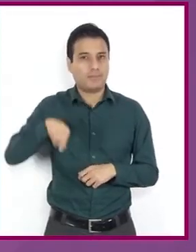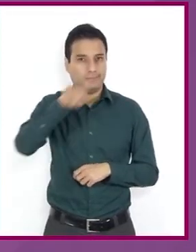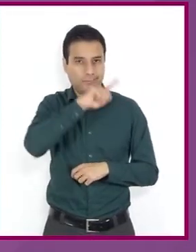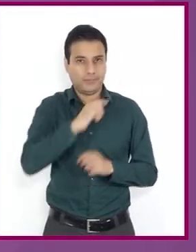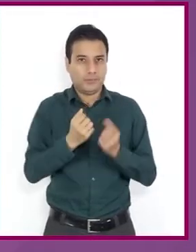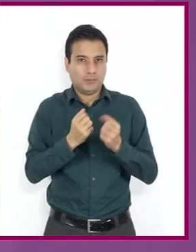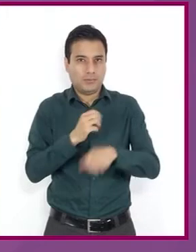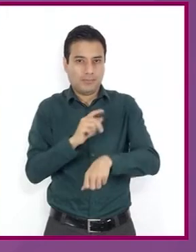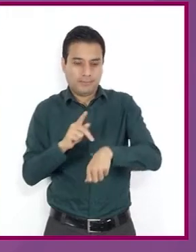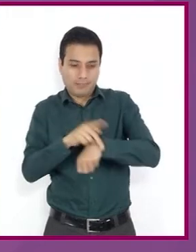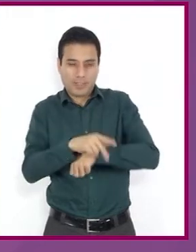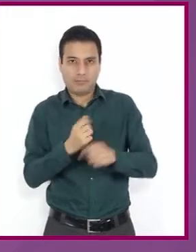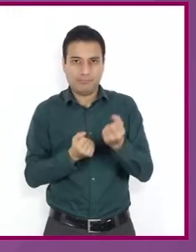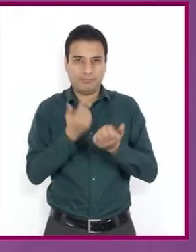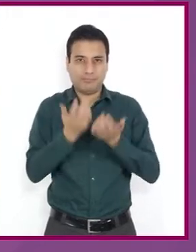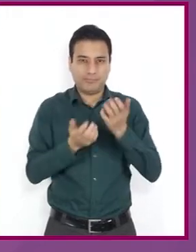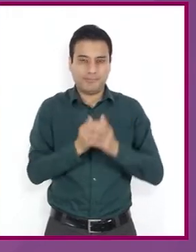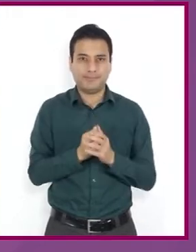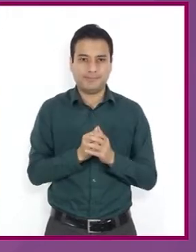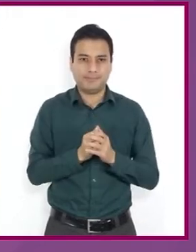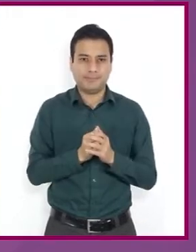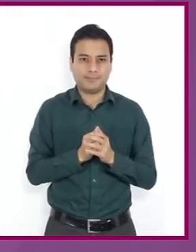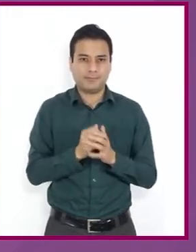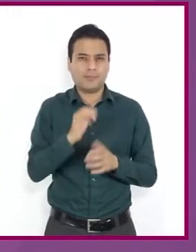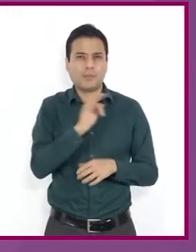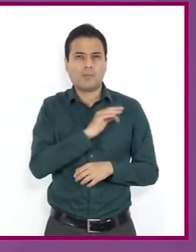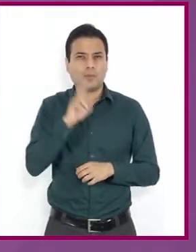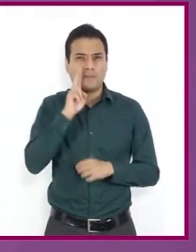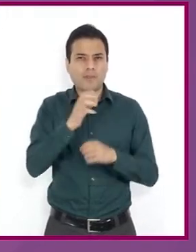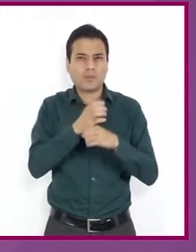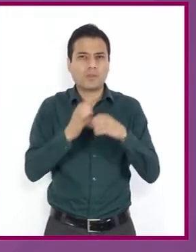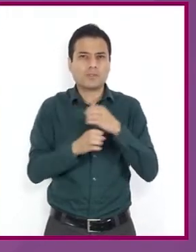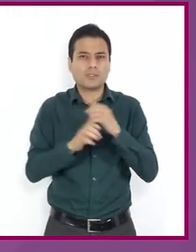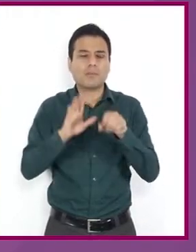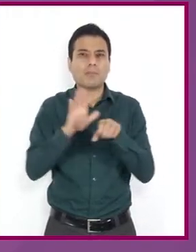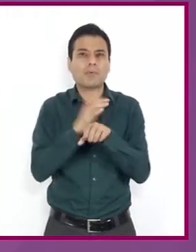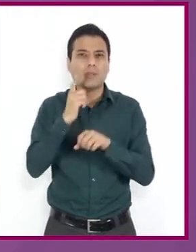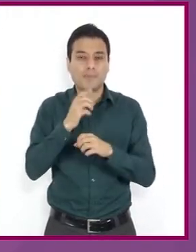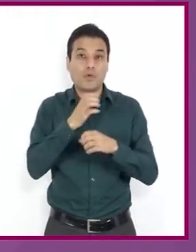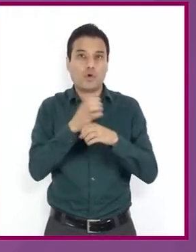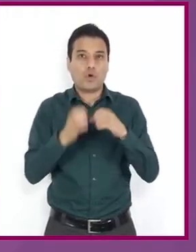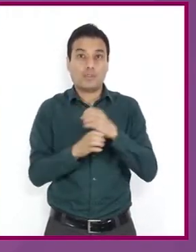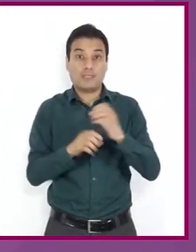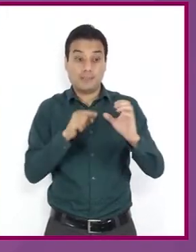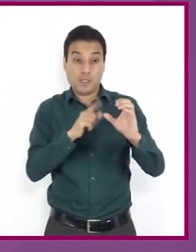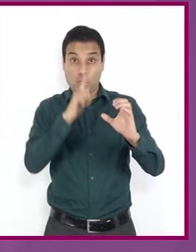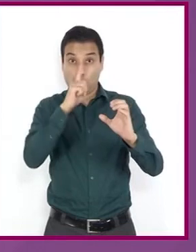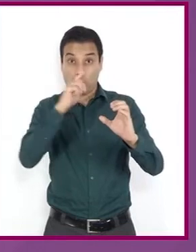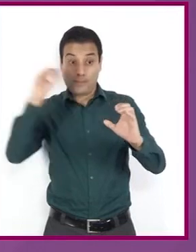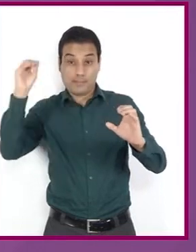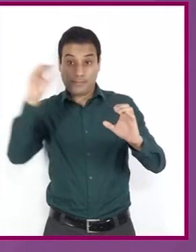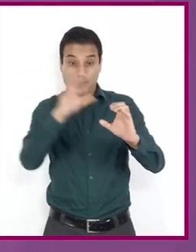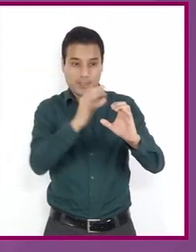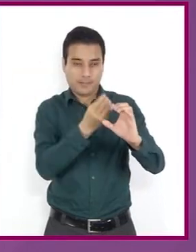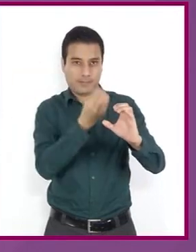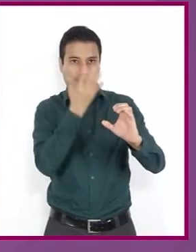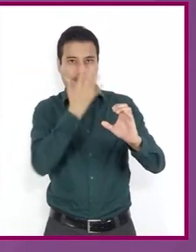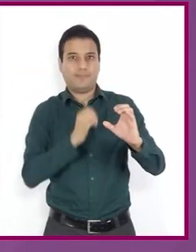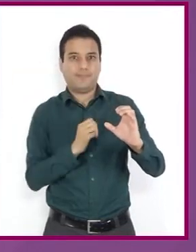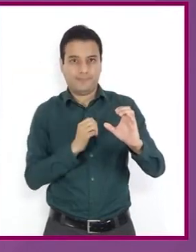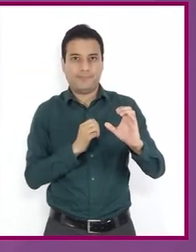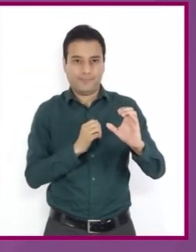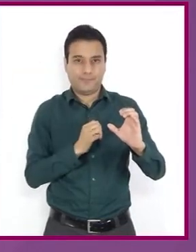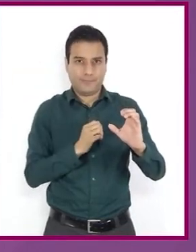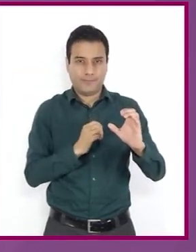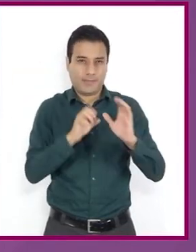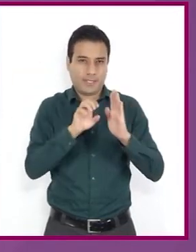severas. Podemos ver los objetos porque la luz se refleja en ellos y llega hasta nuestros ojos. Cuando ésta incide en